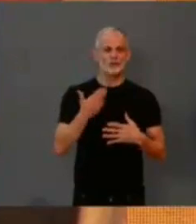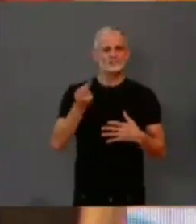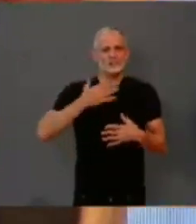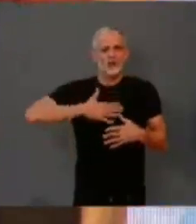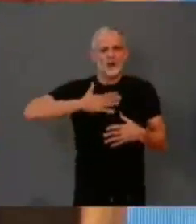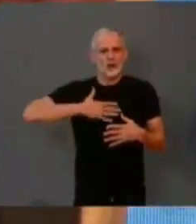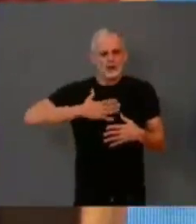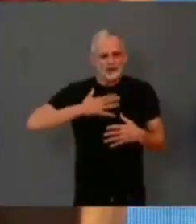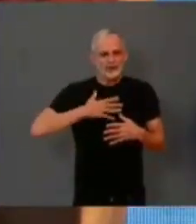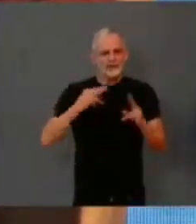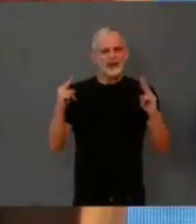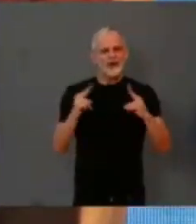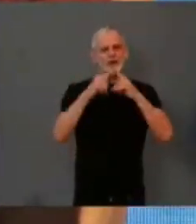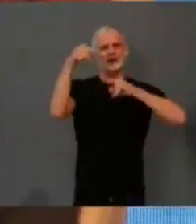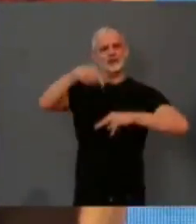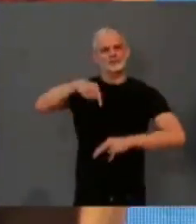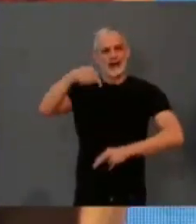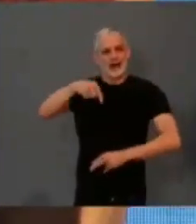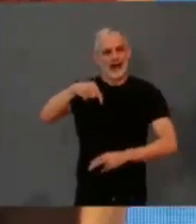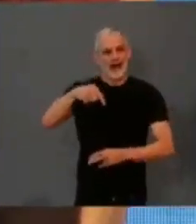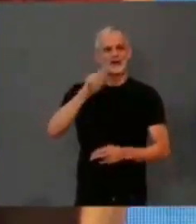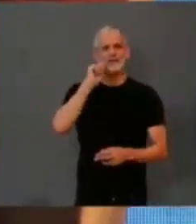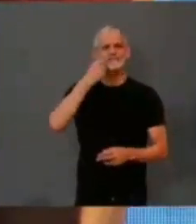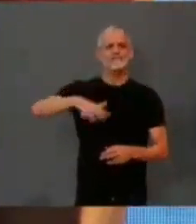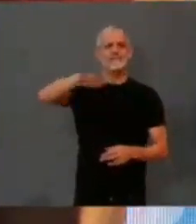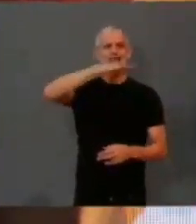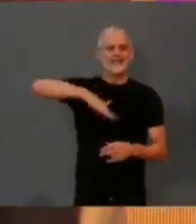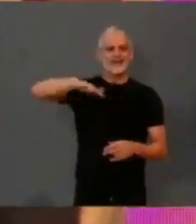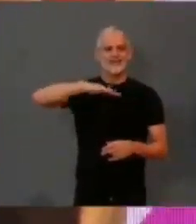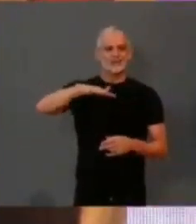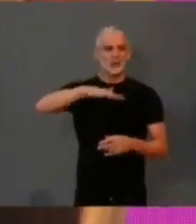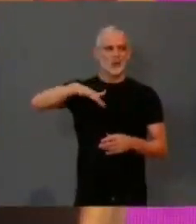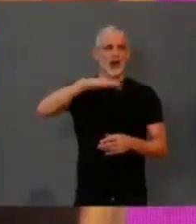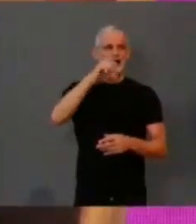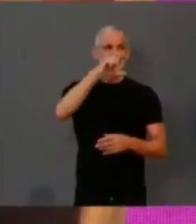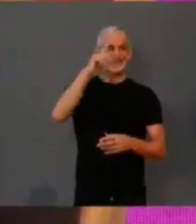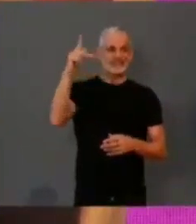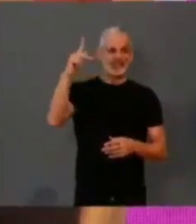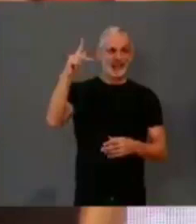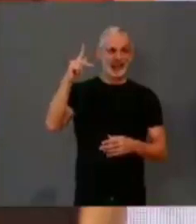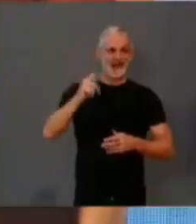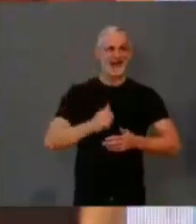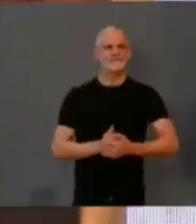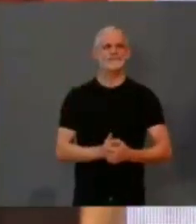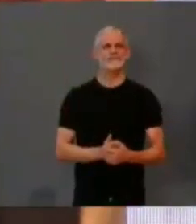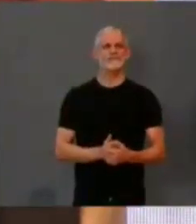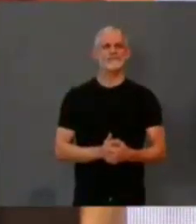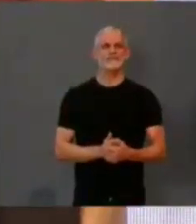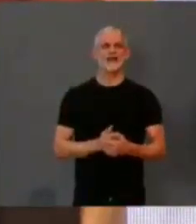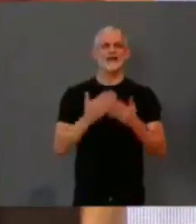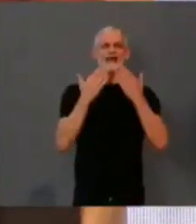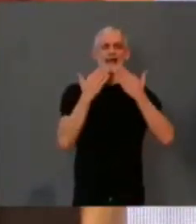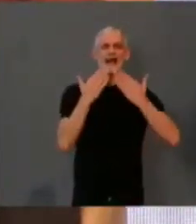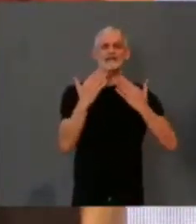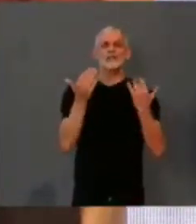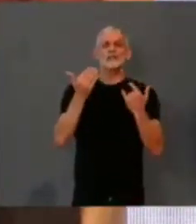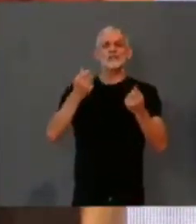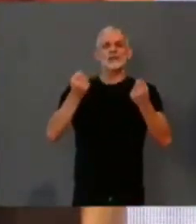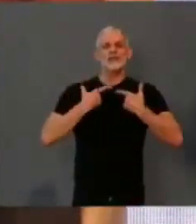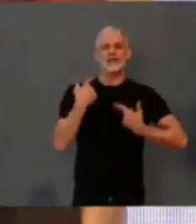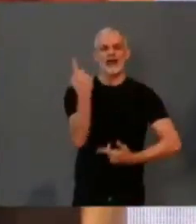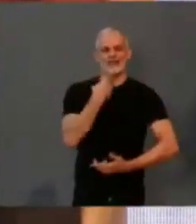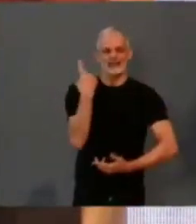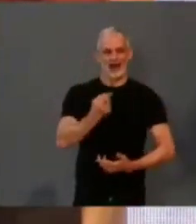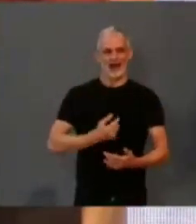gusto encontrarnos aquí en este bello lugar el cck Gracias por esa posibilidad